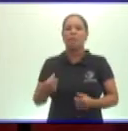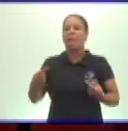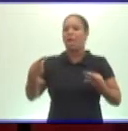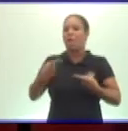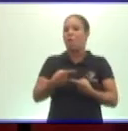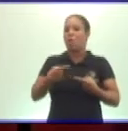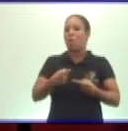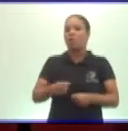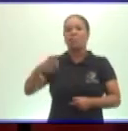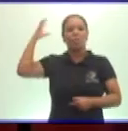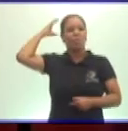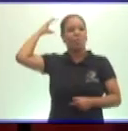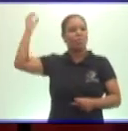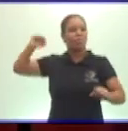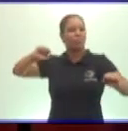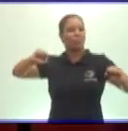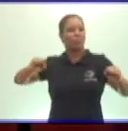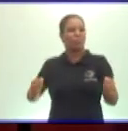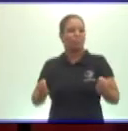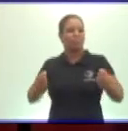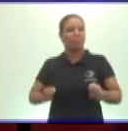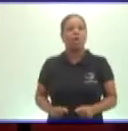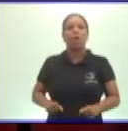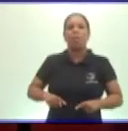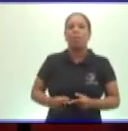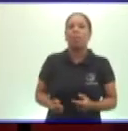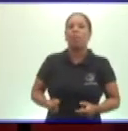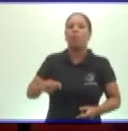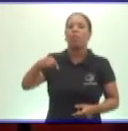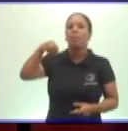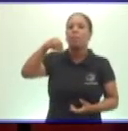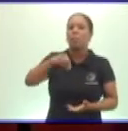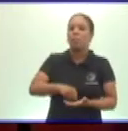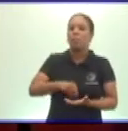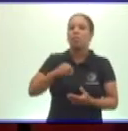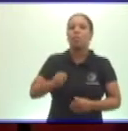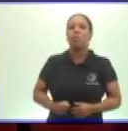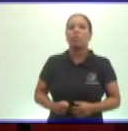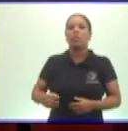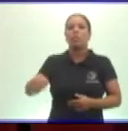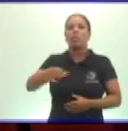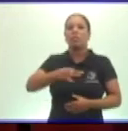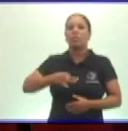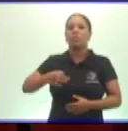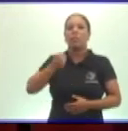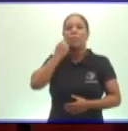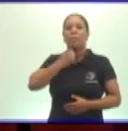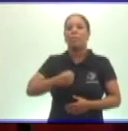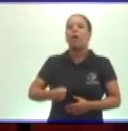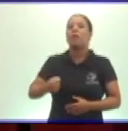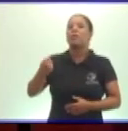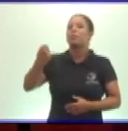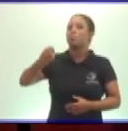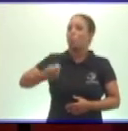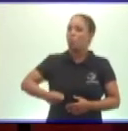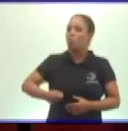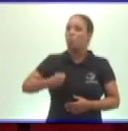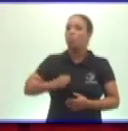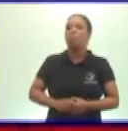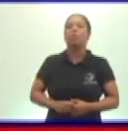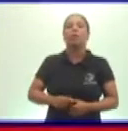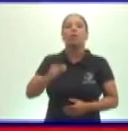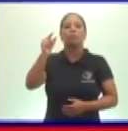una hegemonía impuesta por instaurar una sociedad más justa, una realidad más